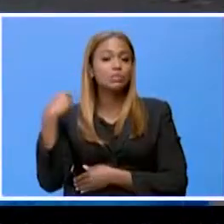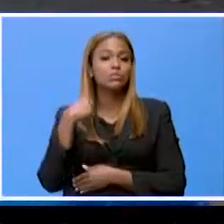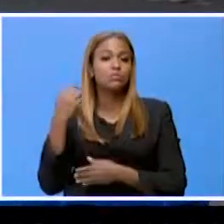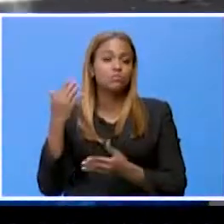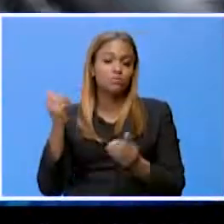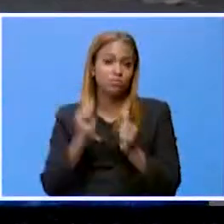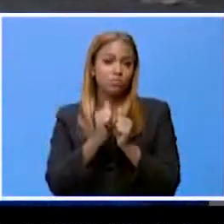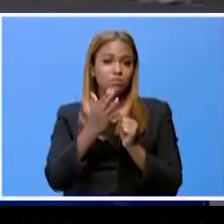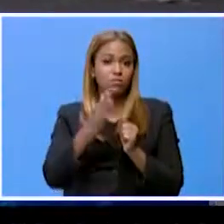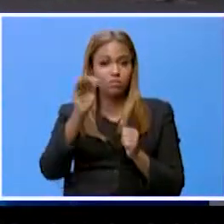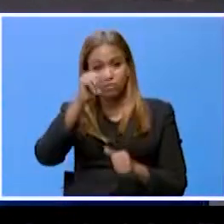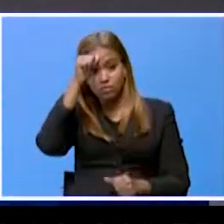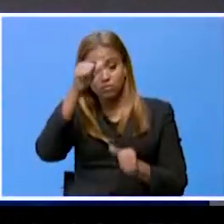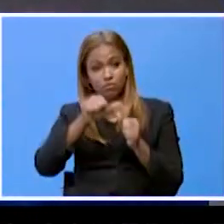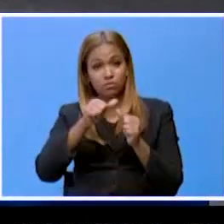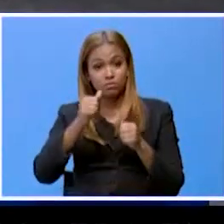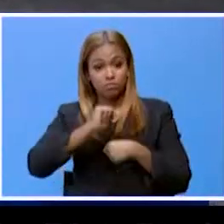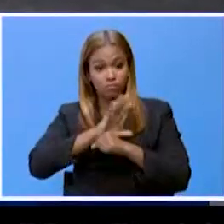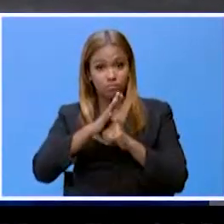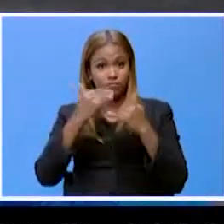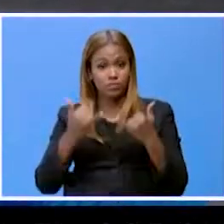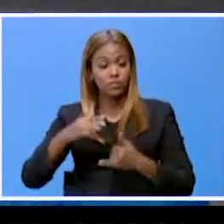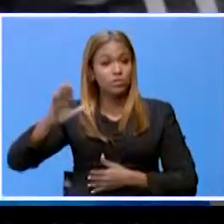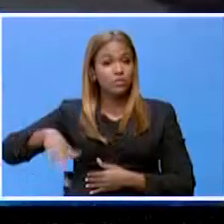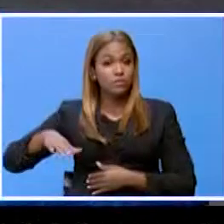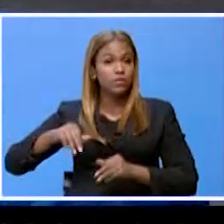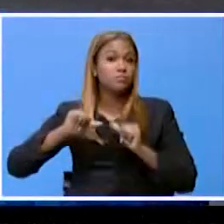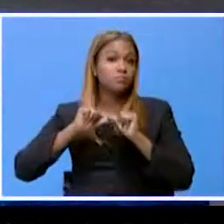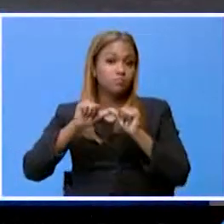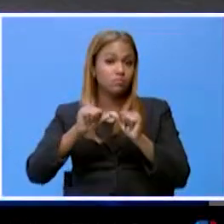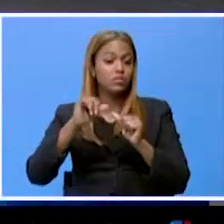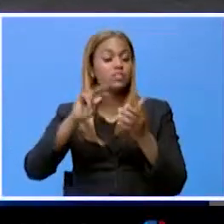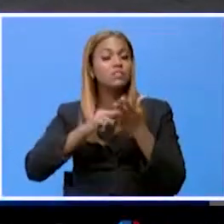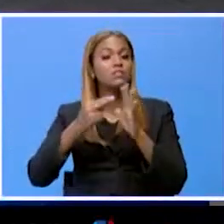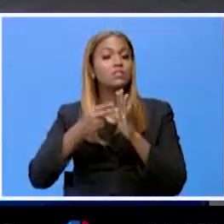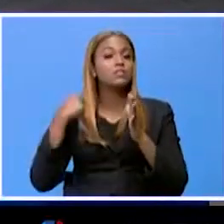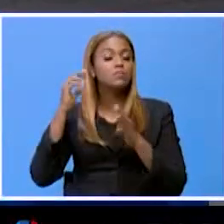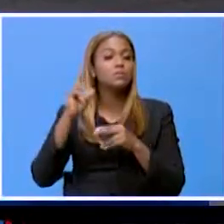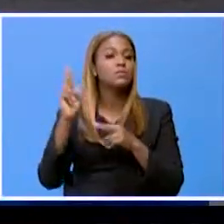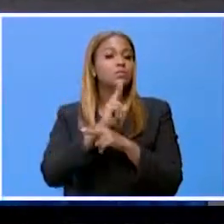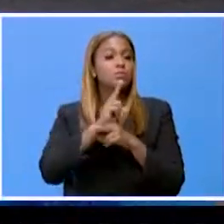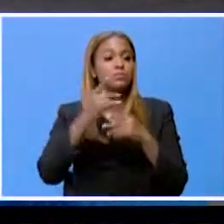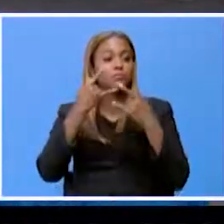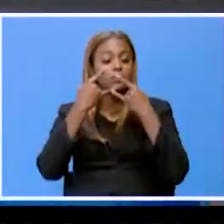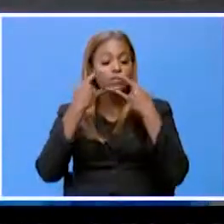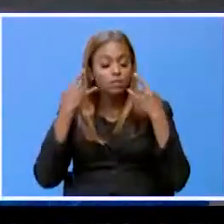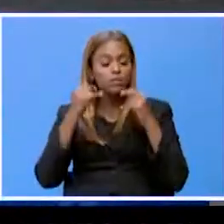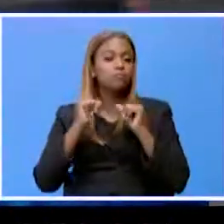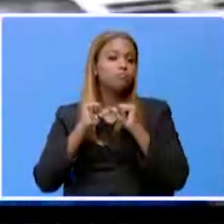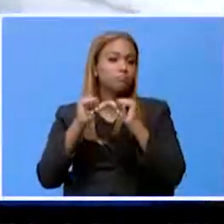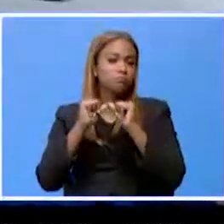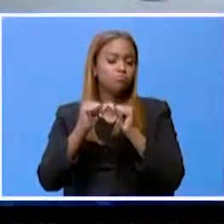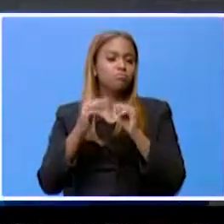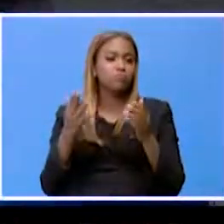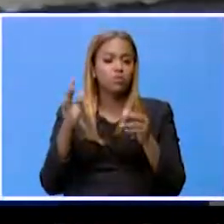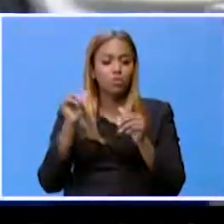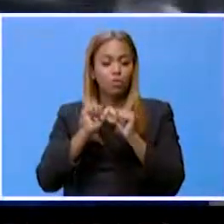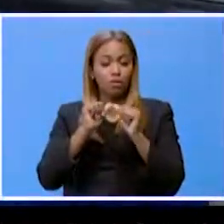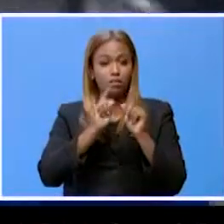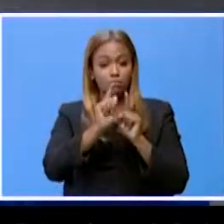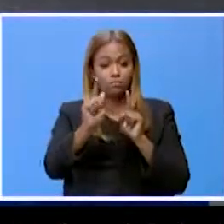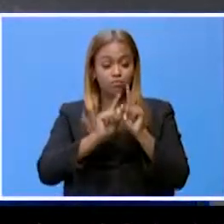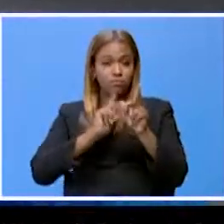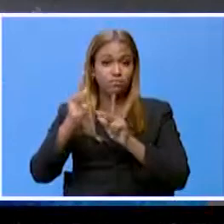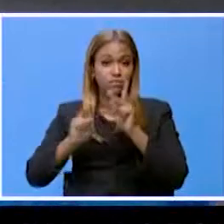nuestra parte. Recordemos que la pandemia todavía se mantiene, así que vamos a utilizar nuestras mascarillas, a mantener el